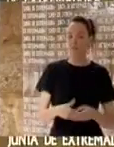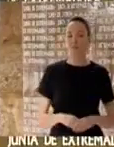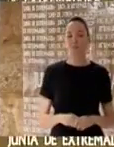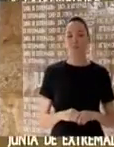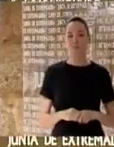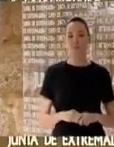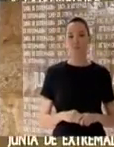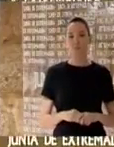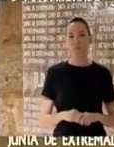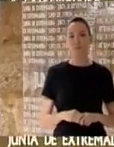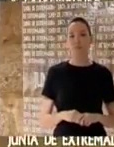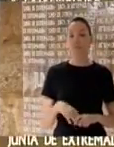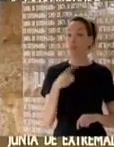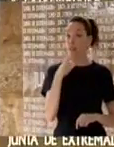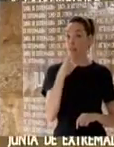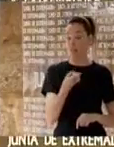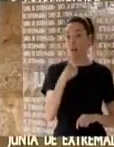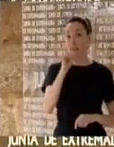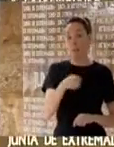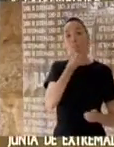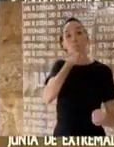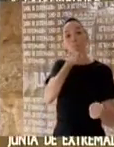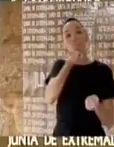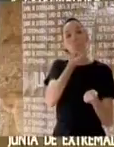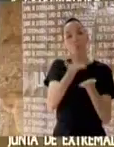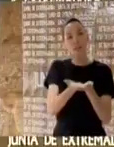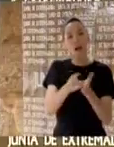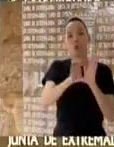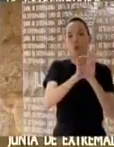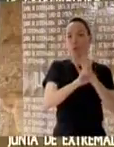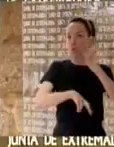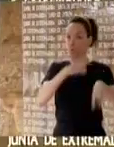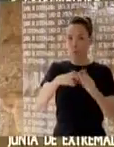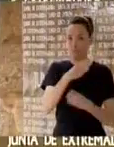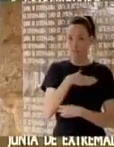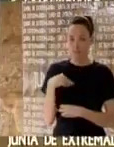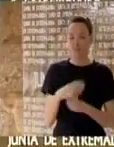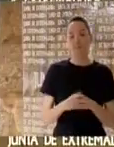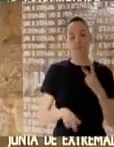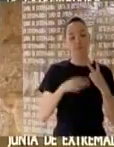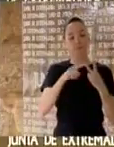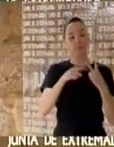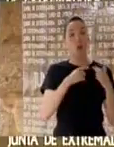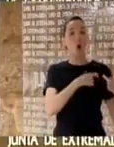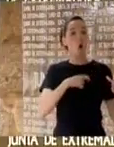Les decía, propuesta de actualización de nuestra Carta Magna, comisión